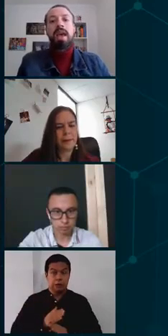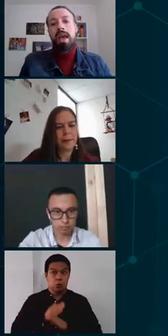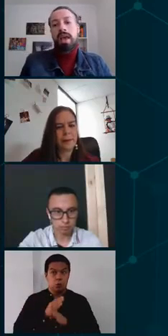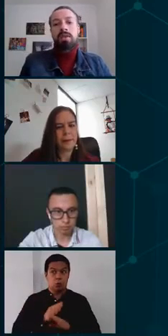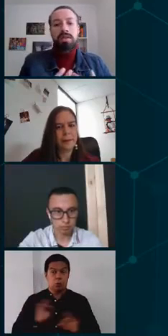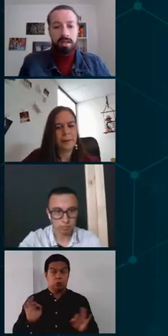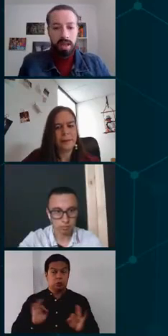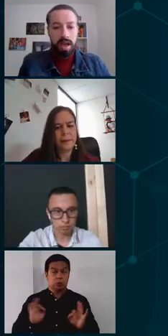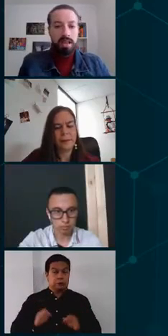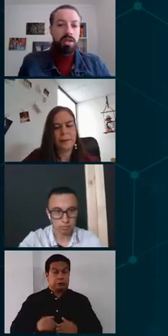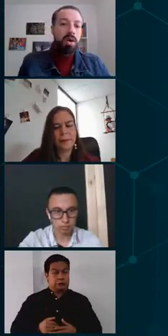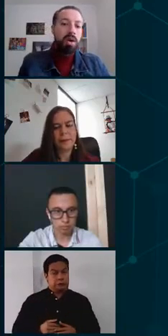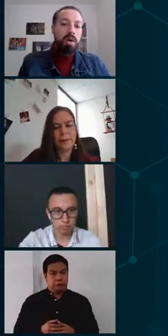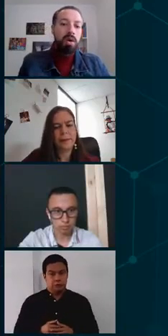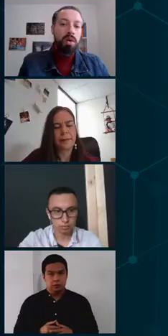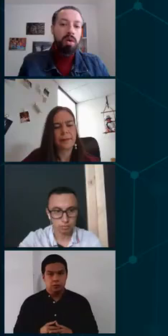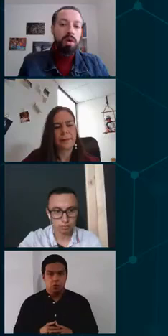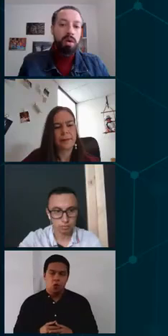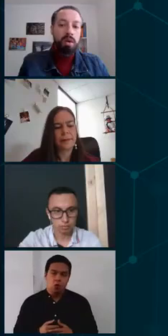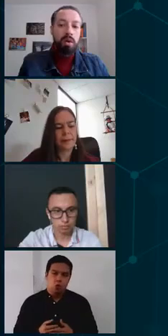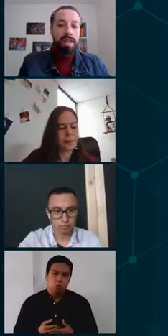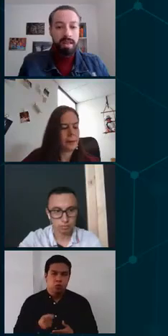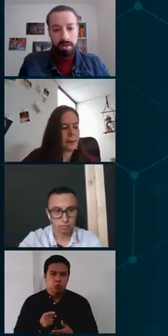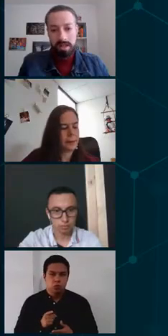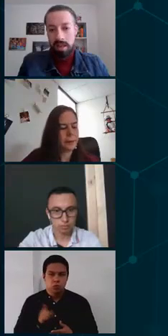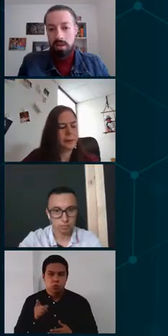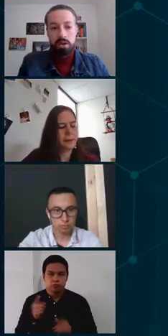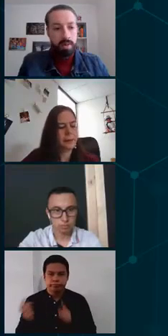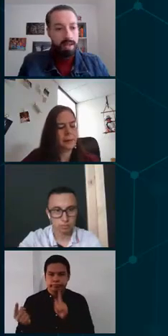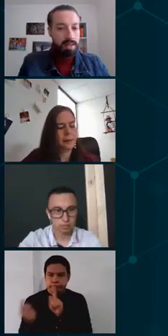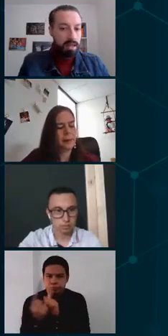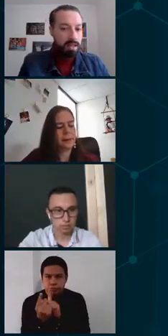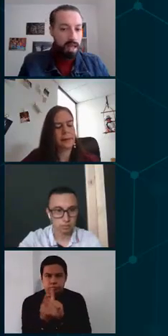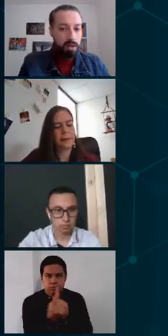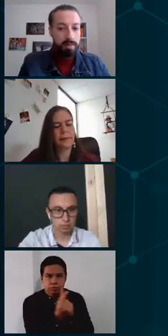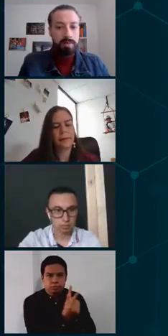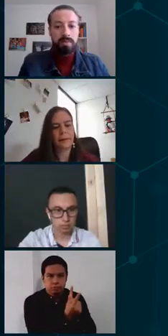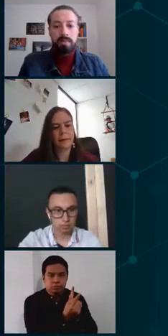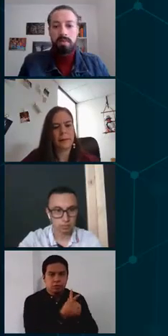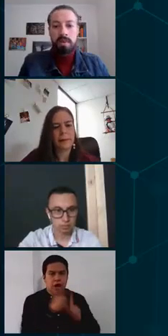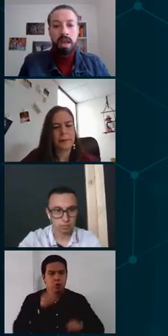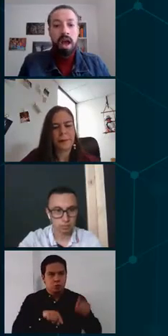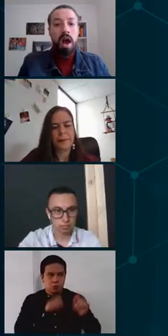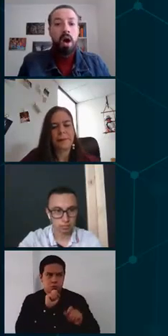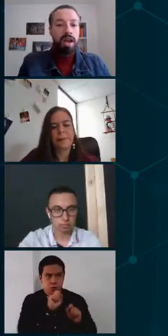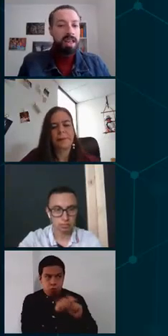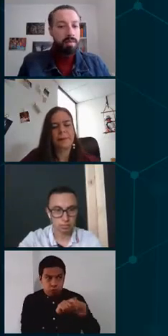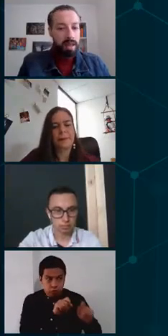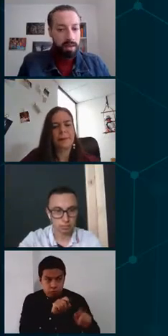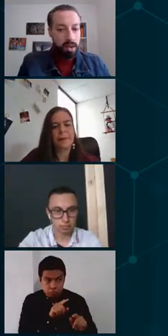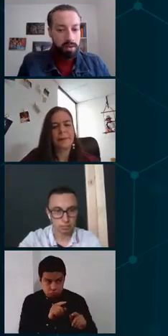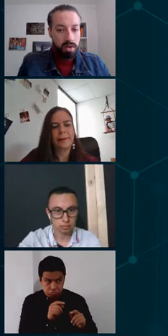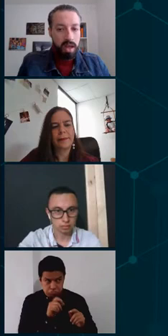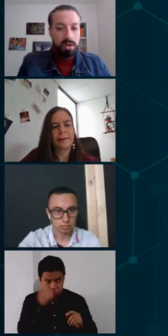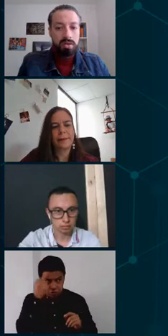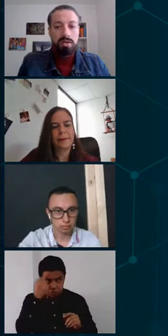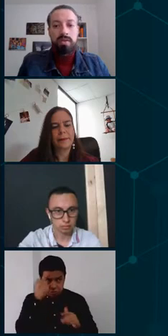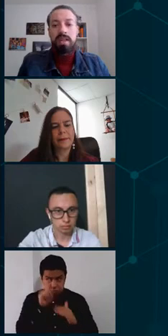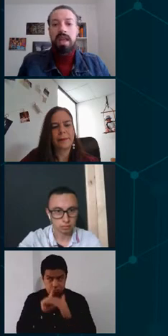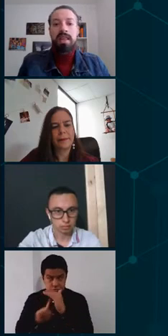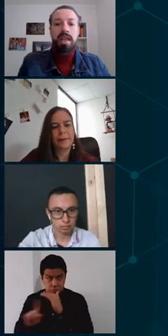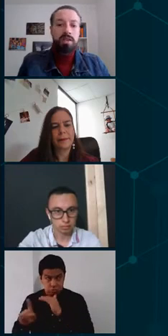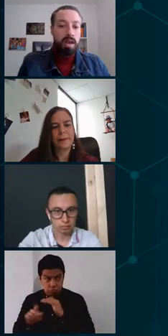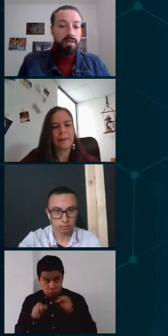que contactando o entrevistando nos pueden estar diciendo. O que las medidas de bioseguridad no